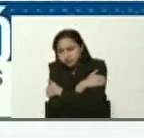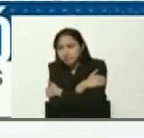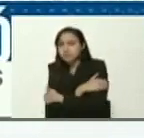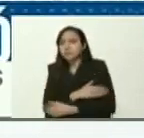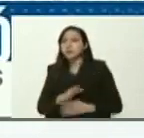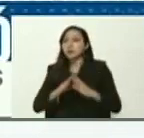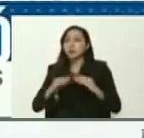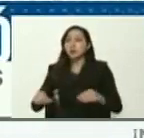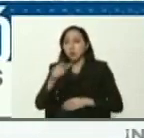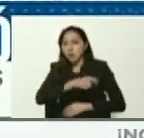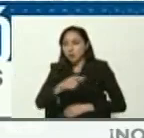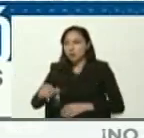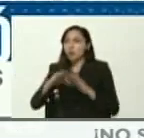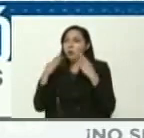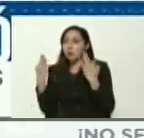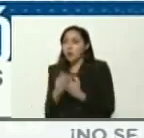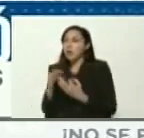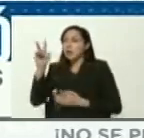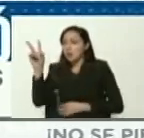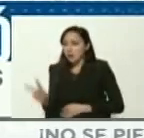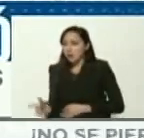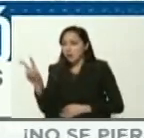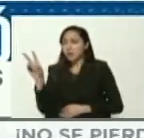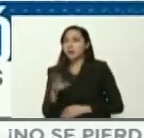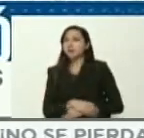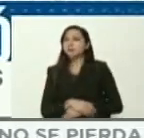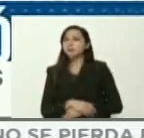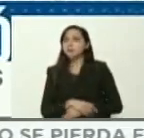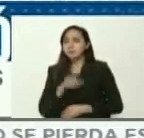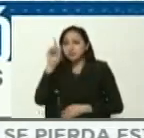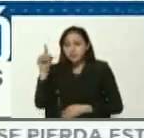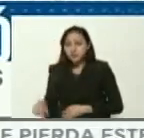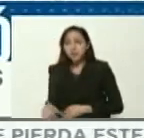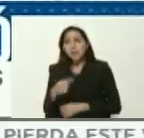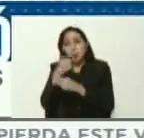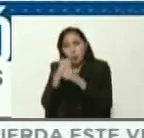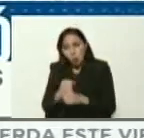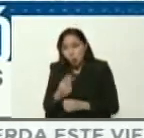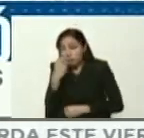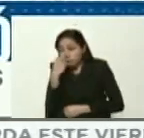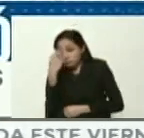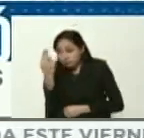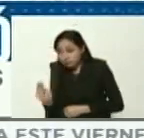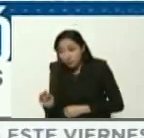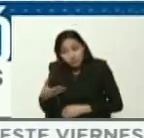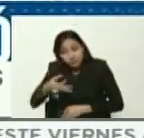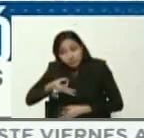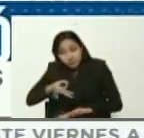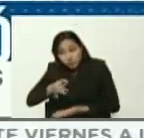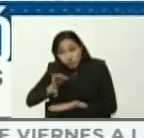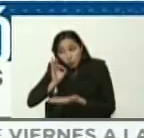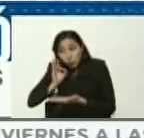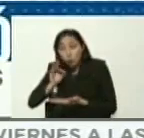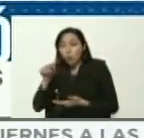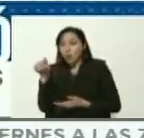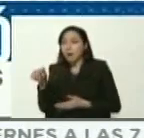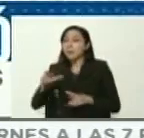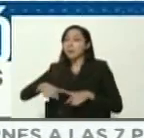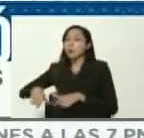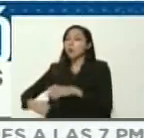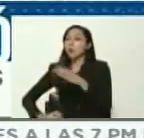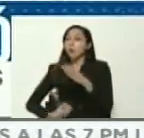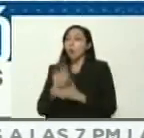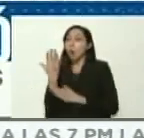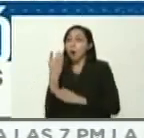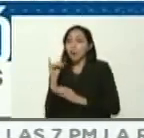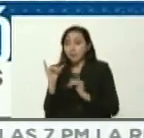a todas las familias de tu comunidad. Y pronto nos vemos para tomarnos un cafecito en la inauguración